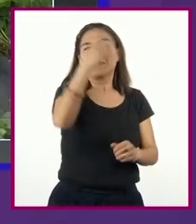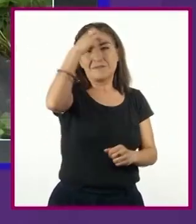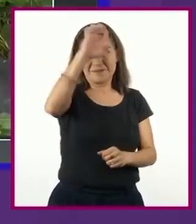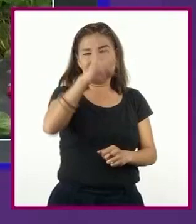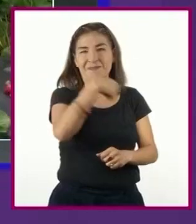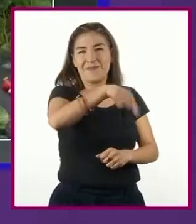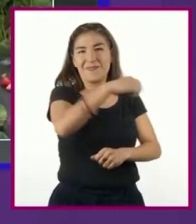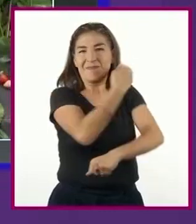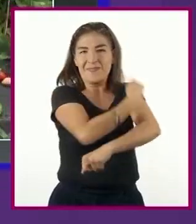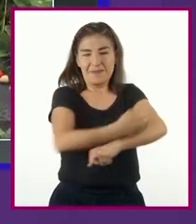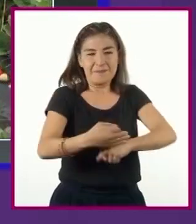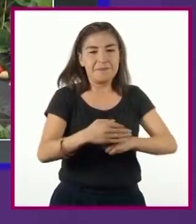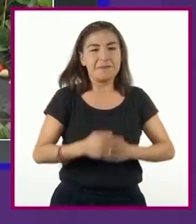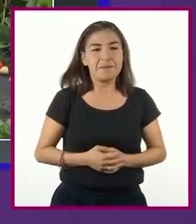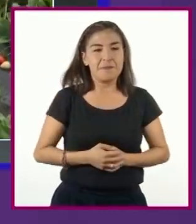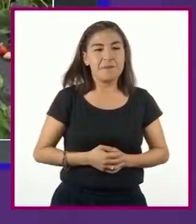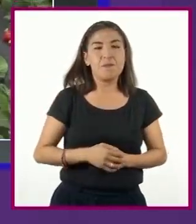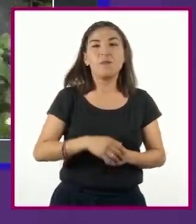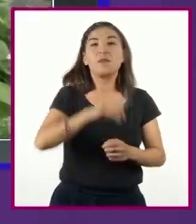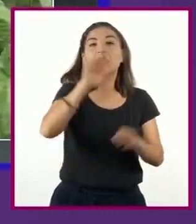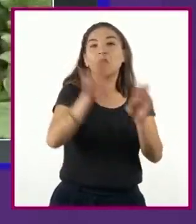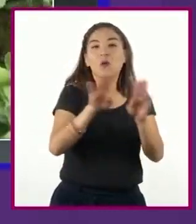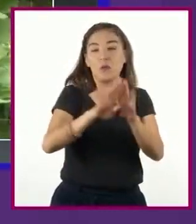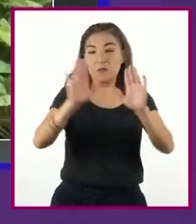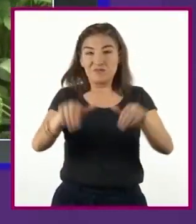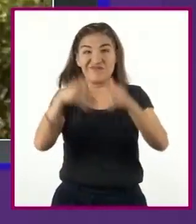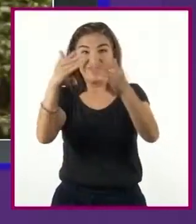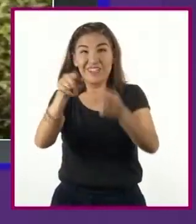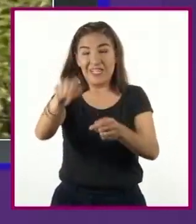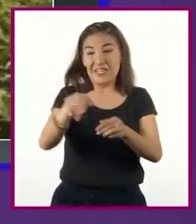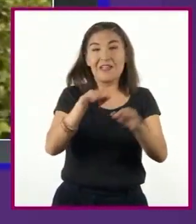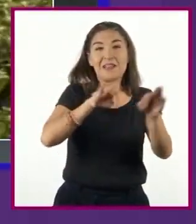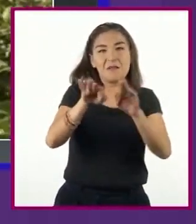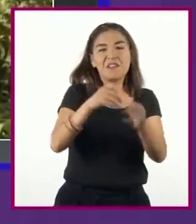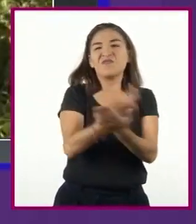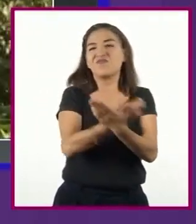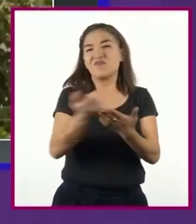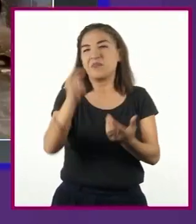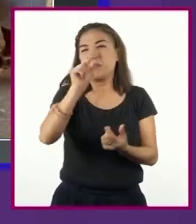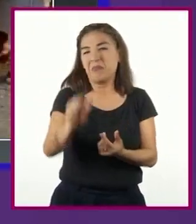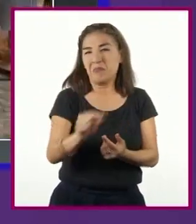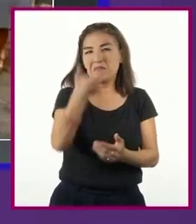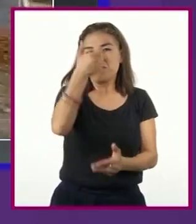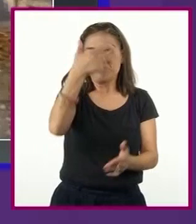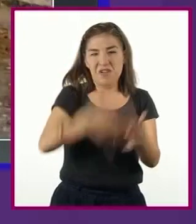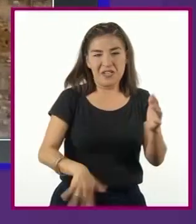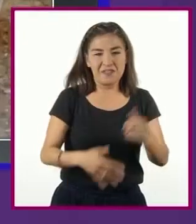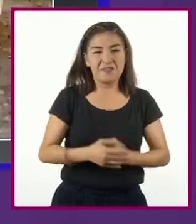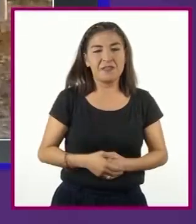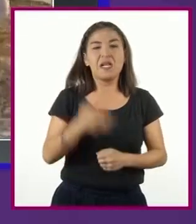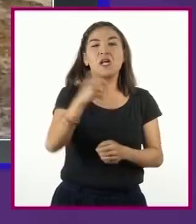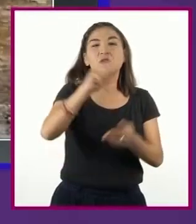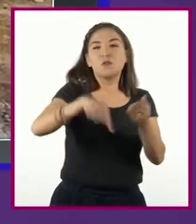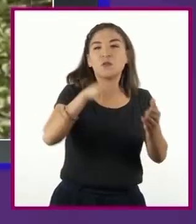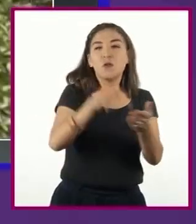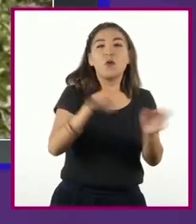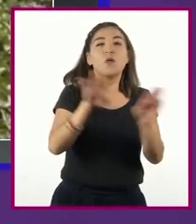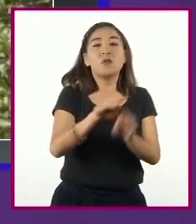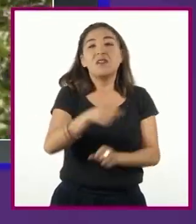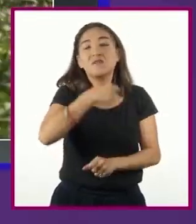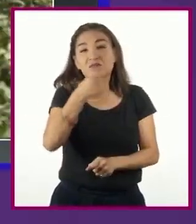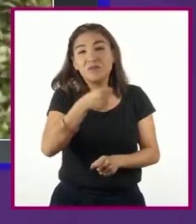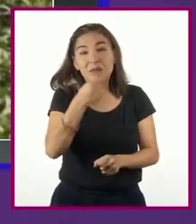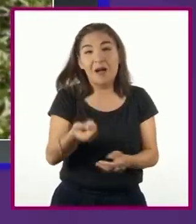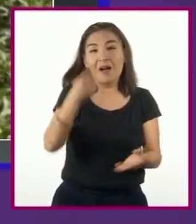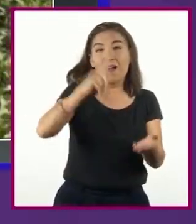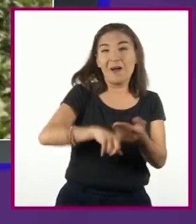familias. El lugar de llegada recibe mano de obra barata. Debido a la migración, la población del lugar de origen envejece mientras que